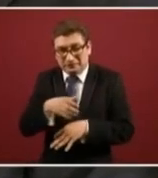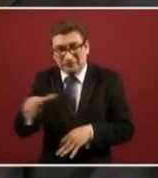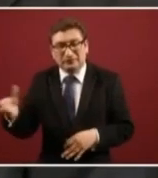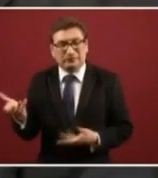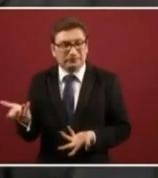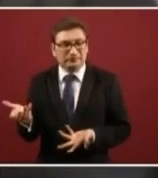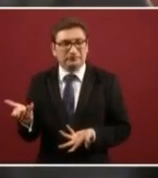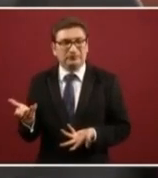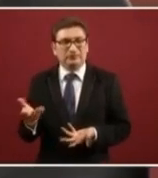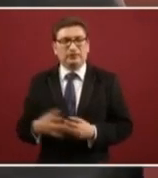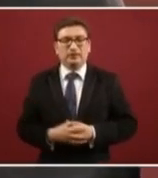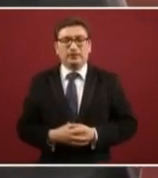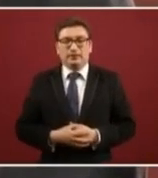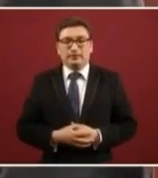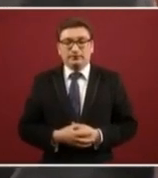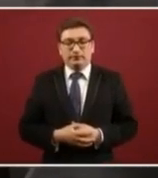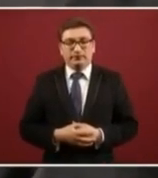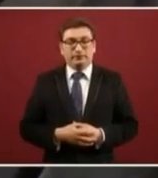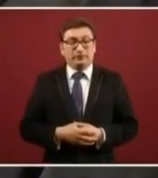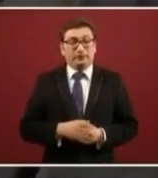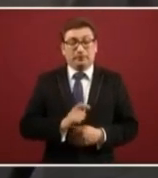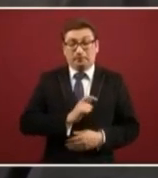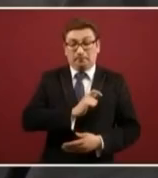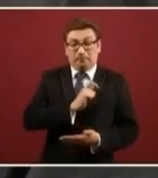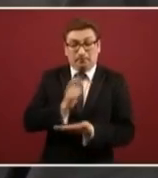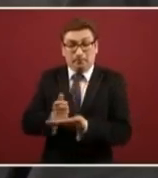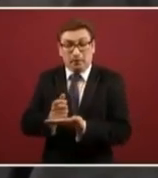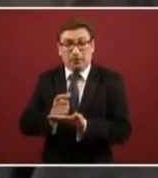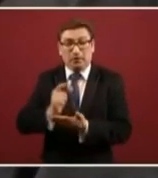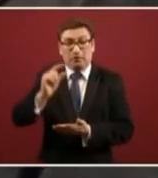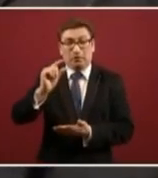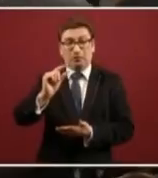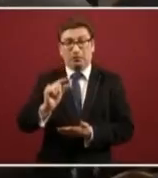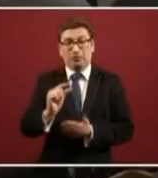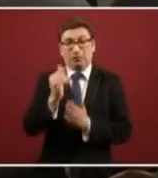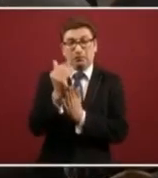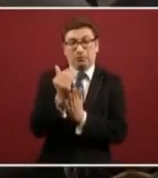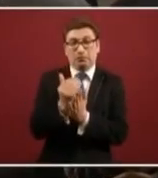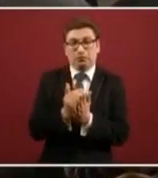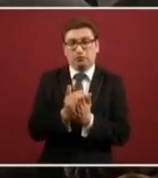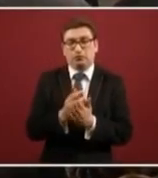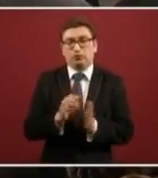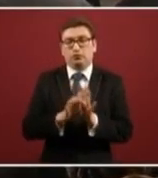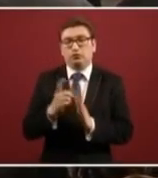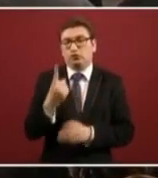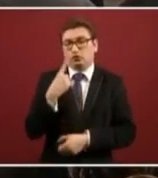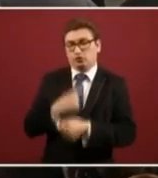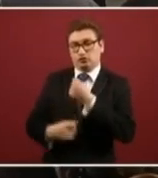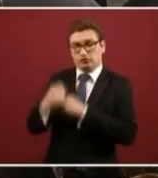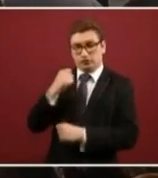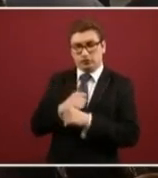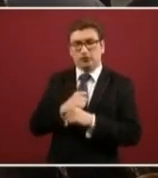Y cada vez pagaban menos, porque si el año pasado